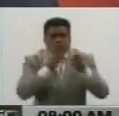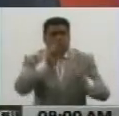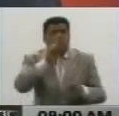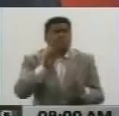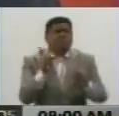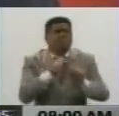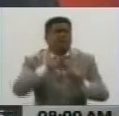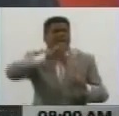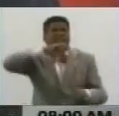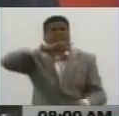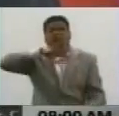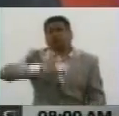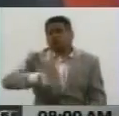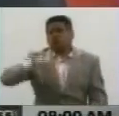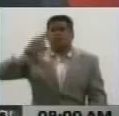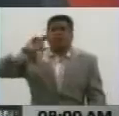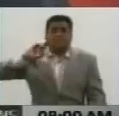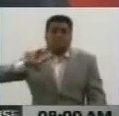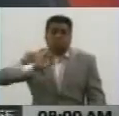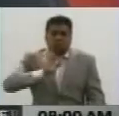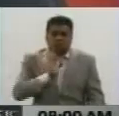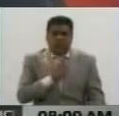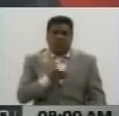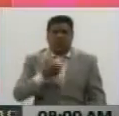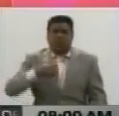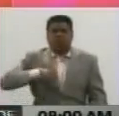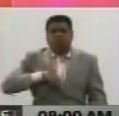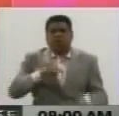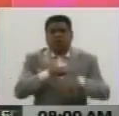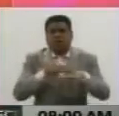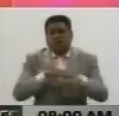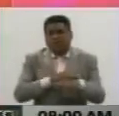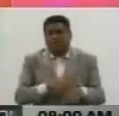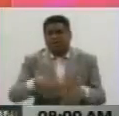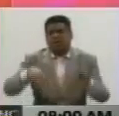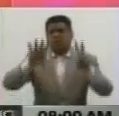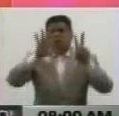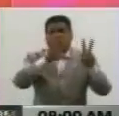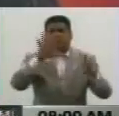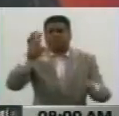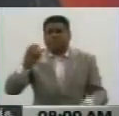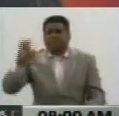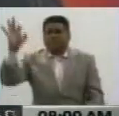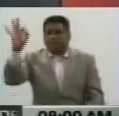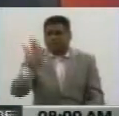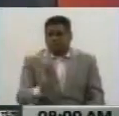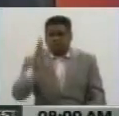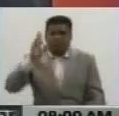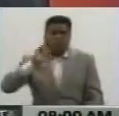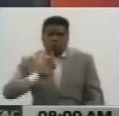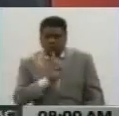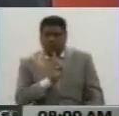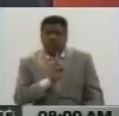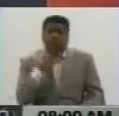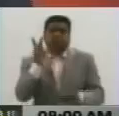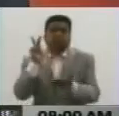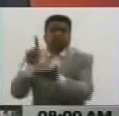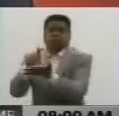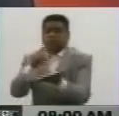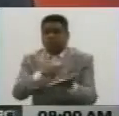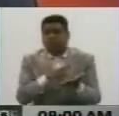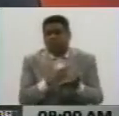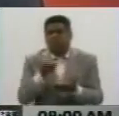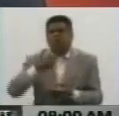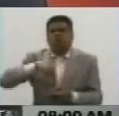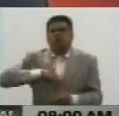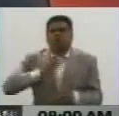el Estado Bolívar. Nuestro ministerio va a tener una presencia en un 70% en el Estado Bolívar. Nosotros vamos a trabajar. ¿Dónde debe trabajar